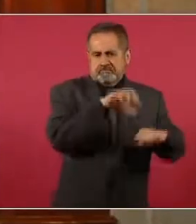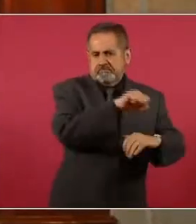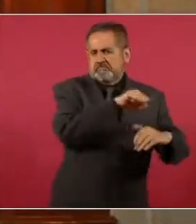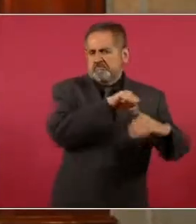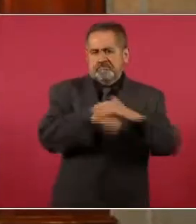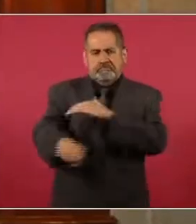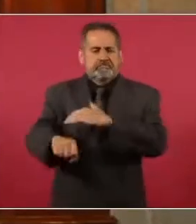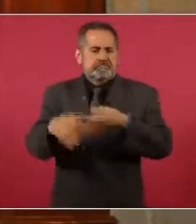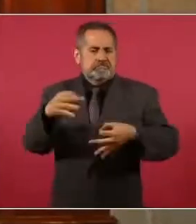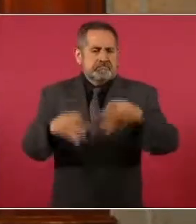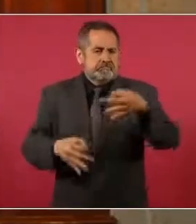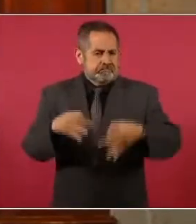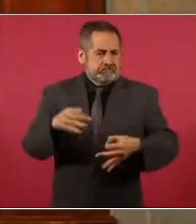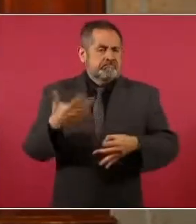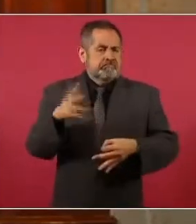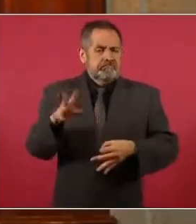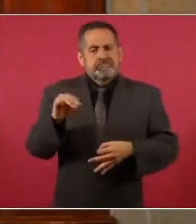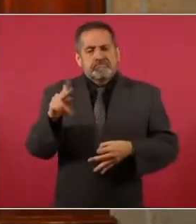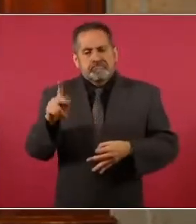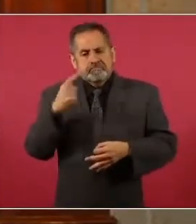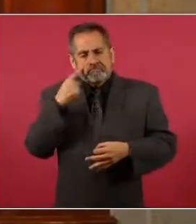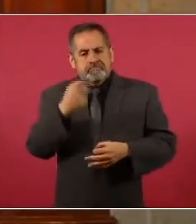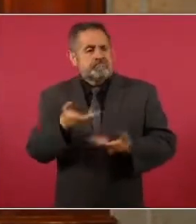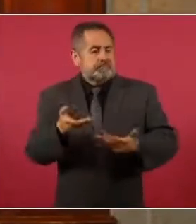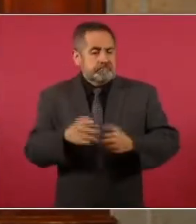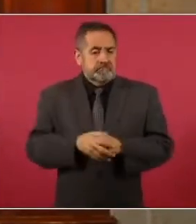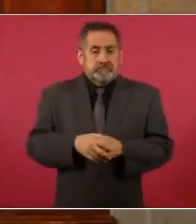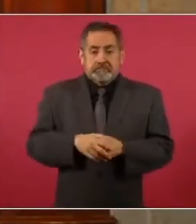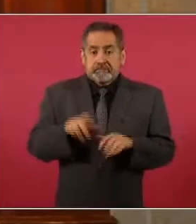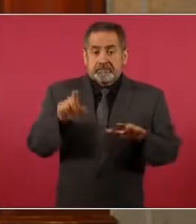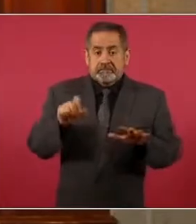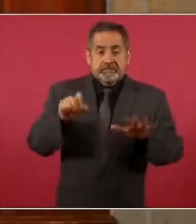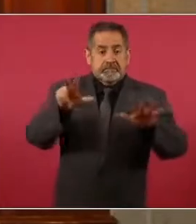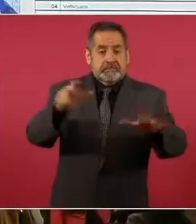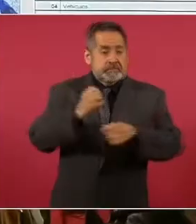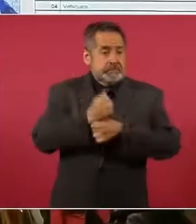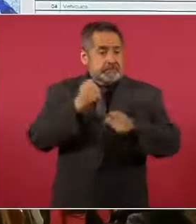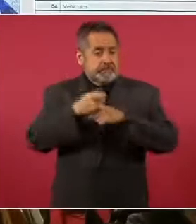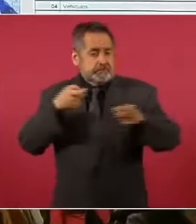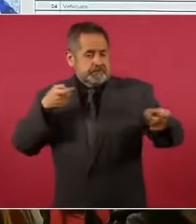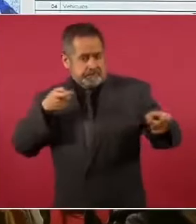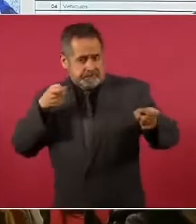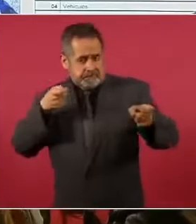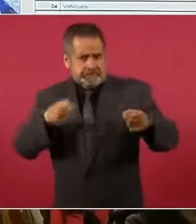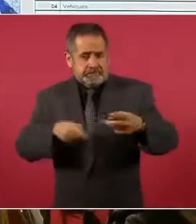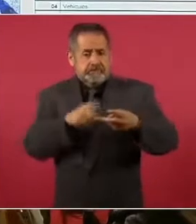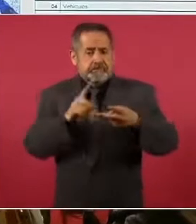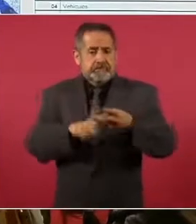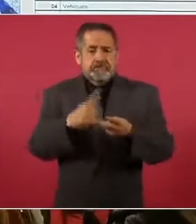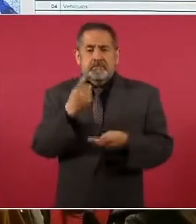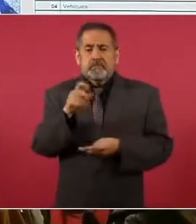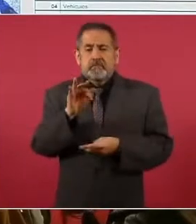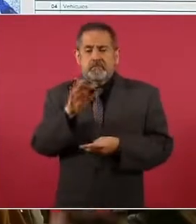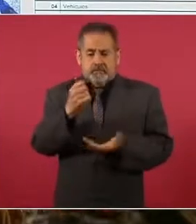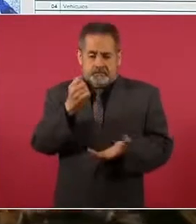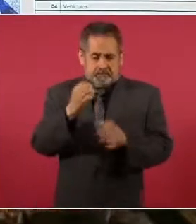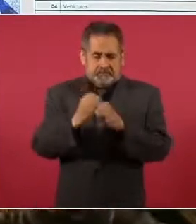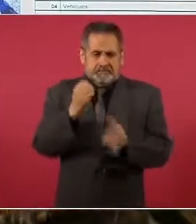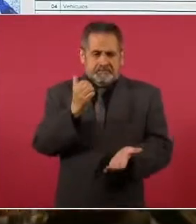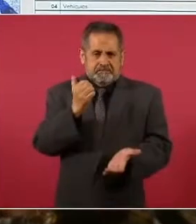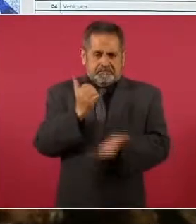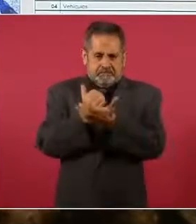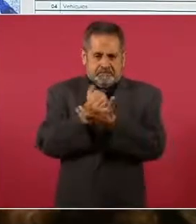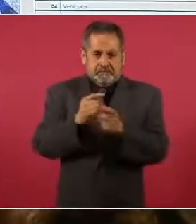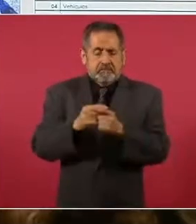autoridad ministerial. Se les aseguraron 28 armas largas, 148 cargadores, 18